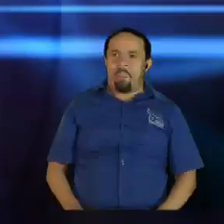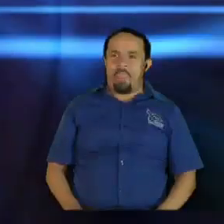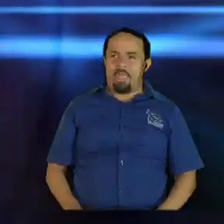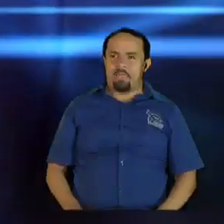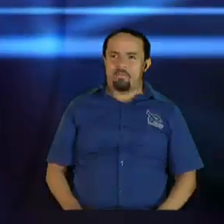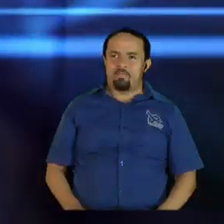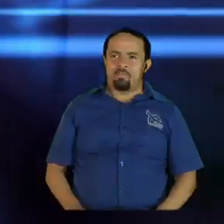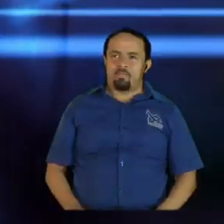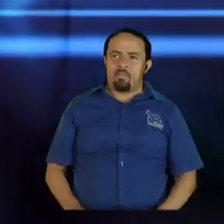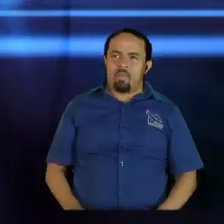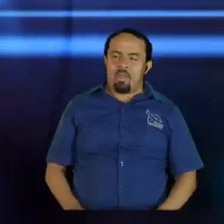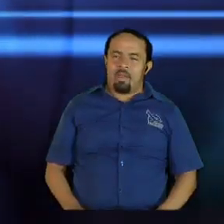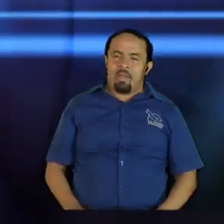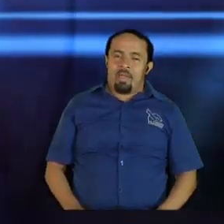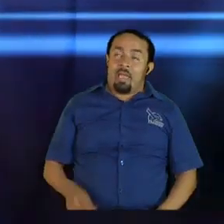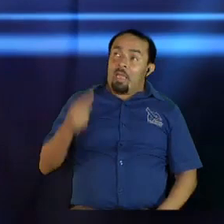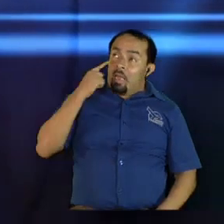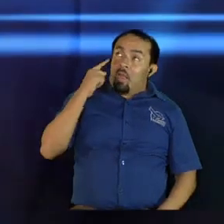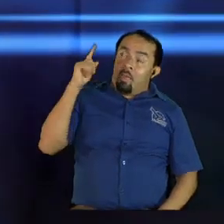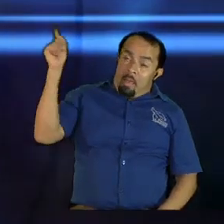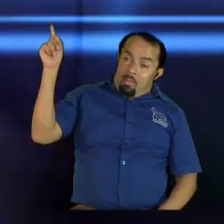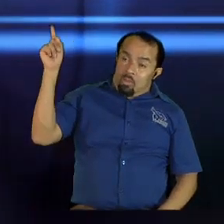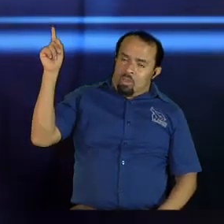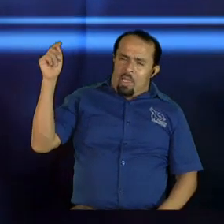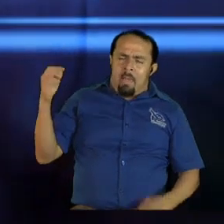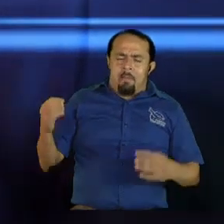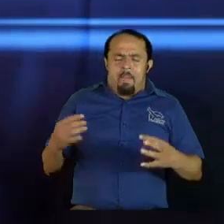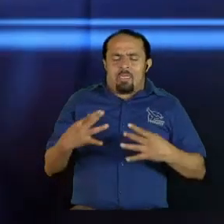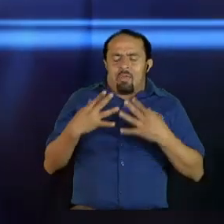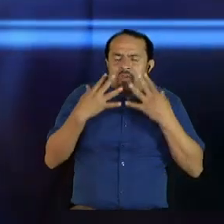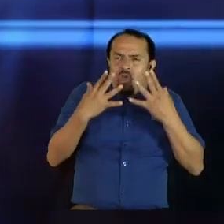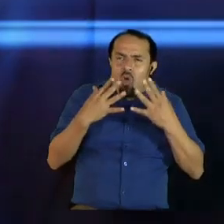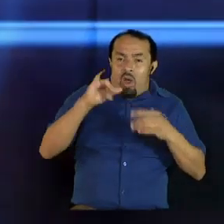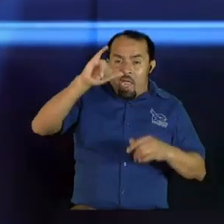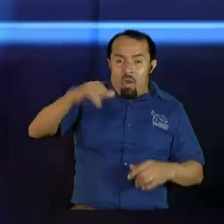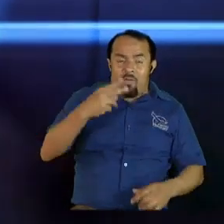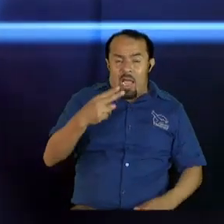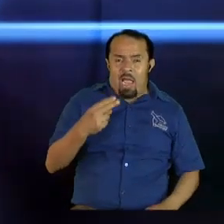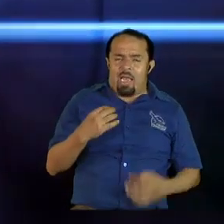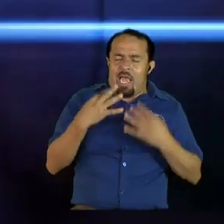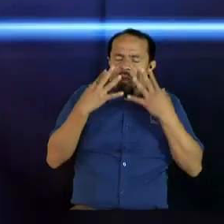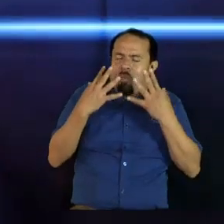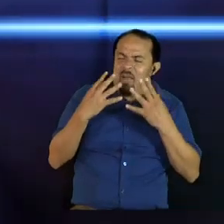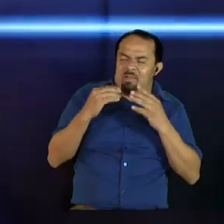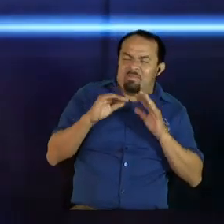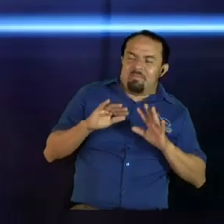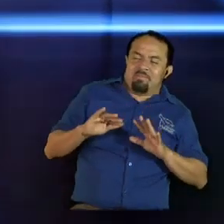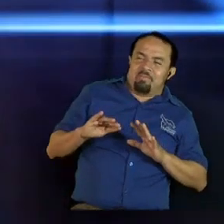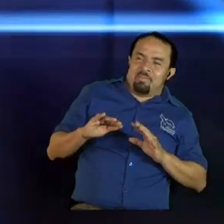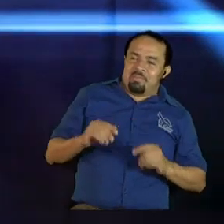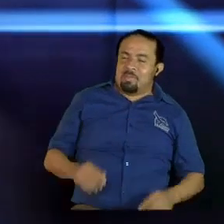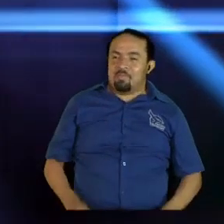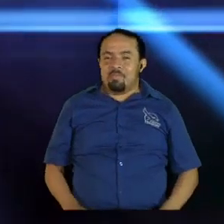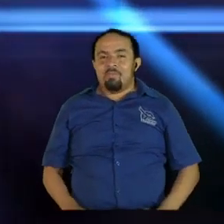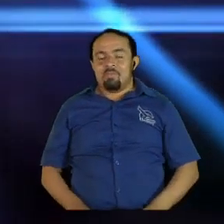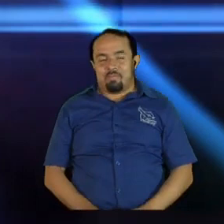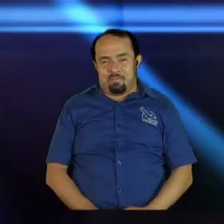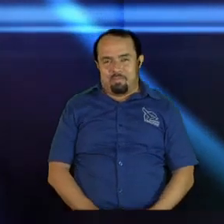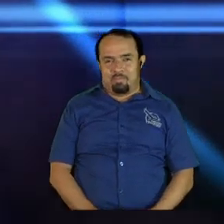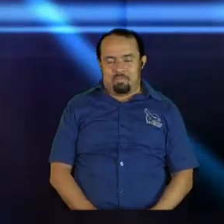textual, tercera edición. Percibió Jehová el aroma aplacador. ¡Wow! Hay un aroma aplacador.